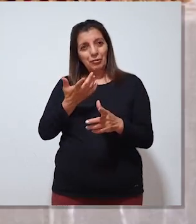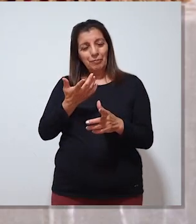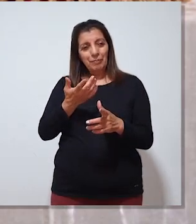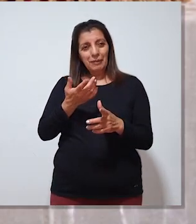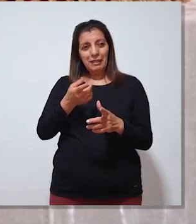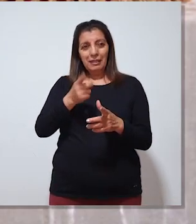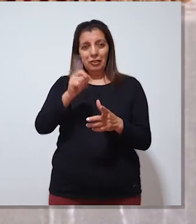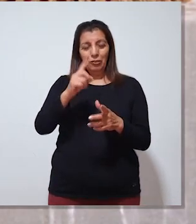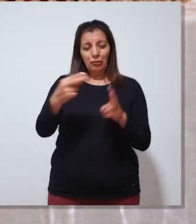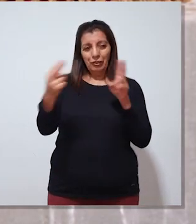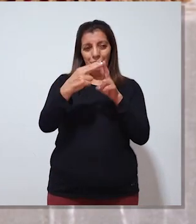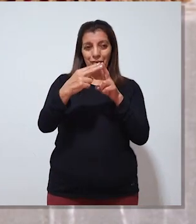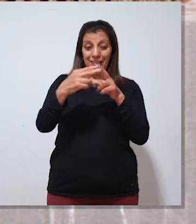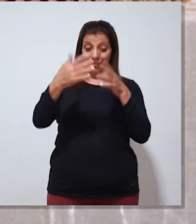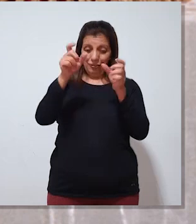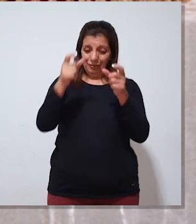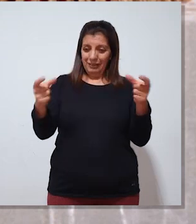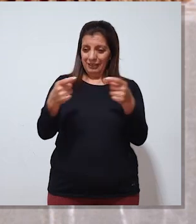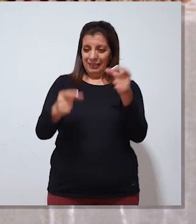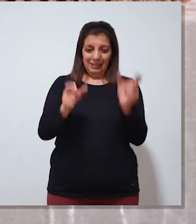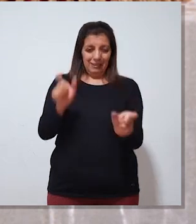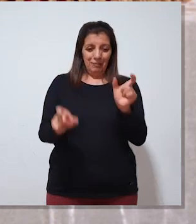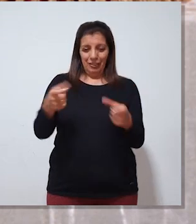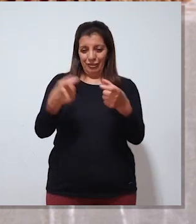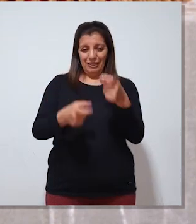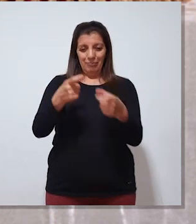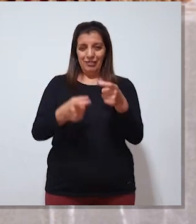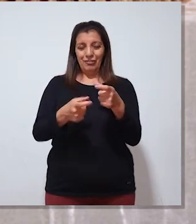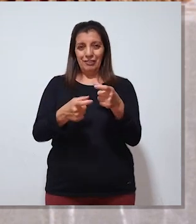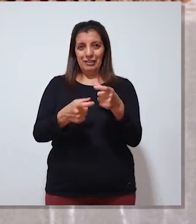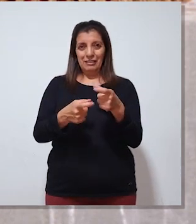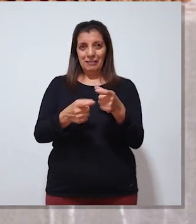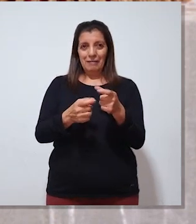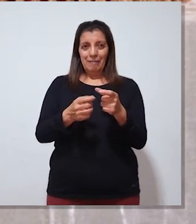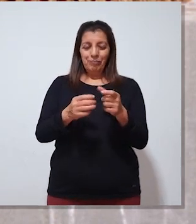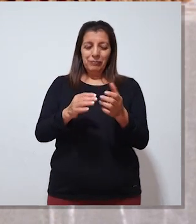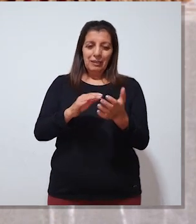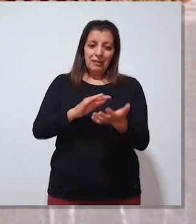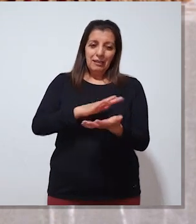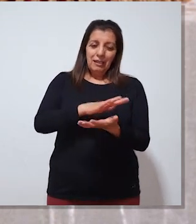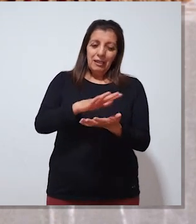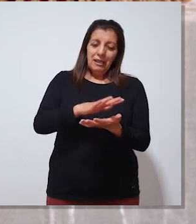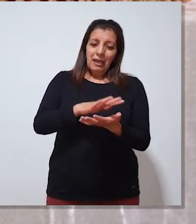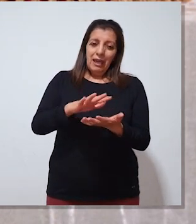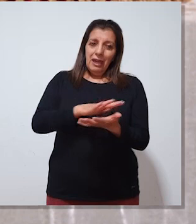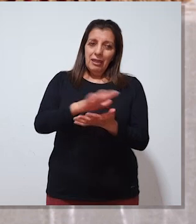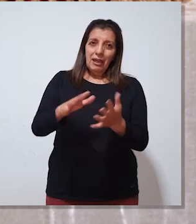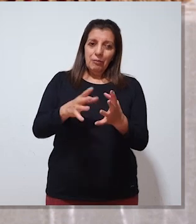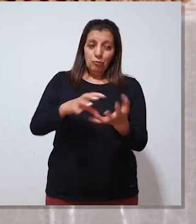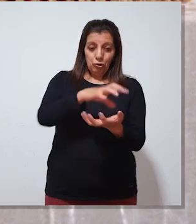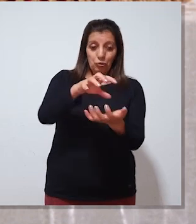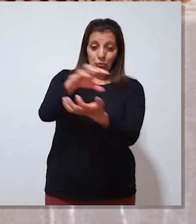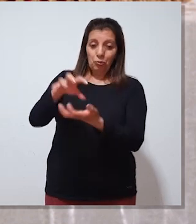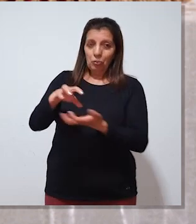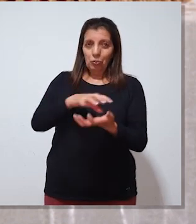siempre. Las celebraciones y encuentros bien preparados, los cursos y charlas a través